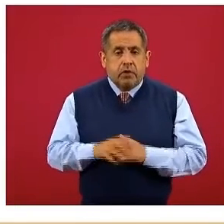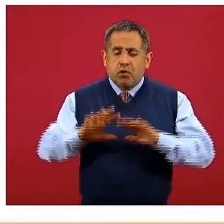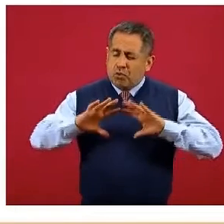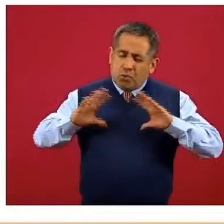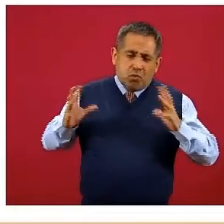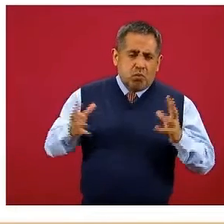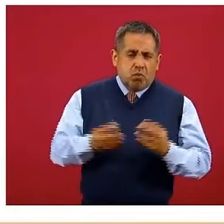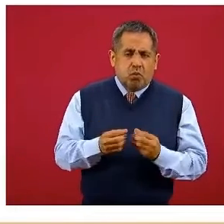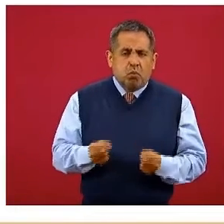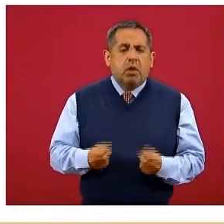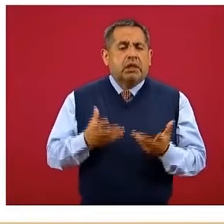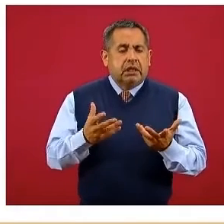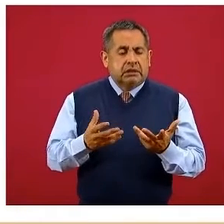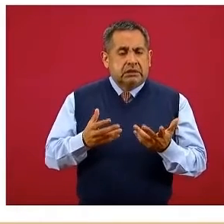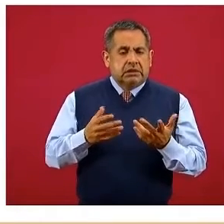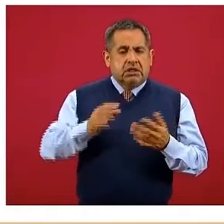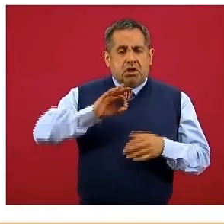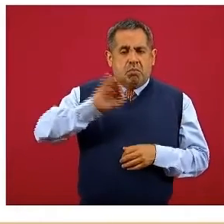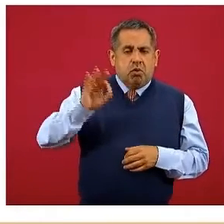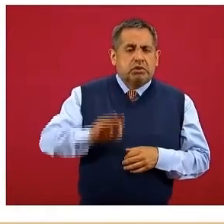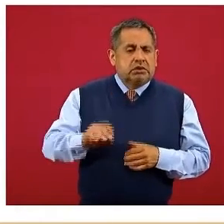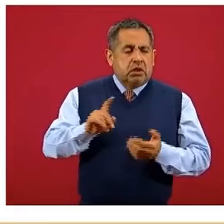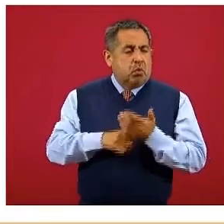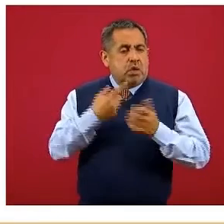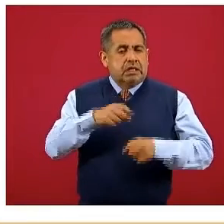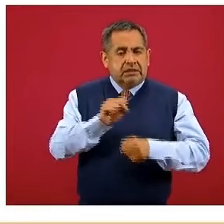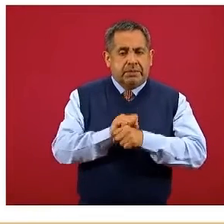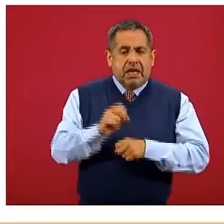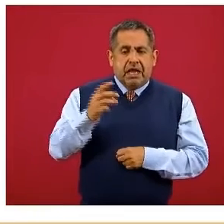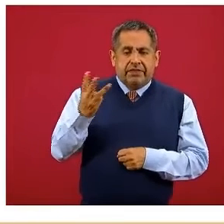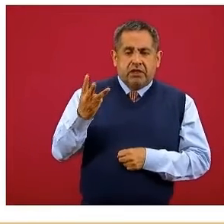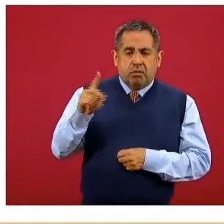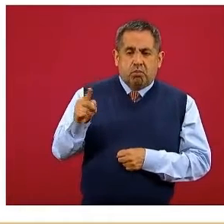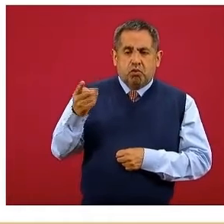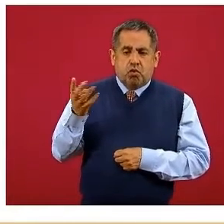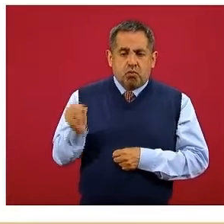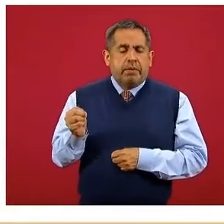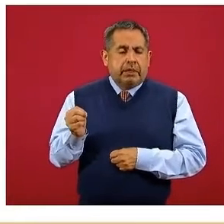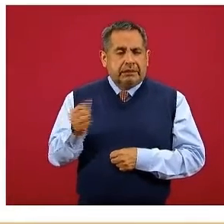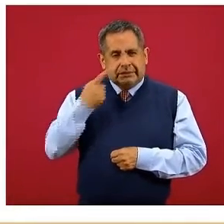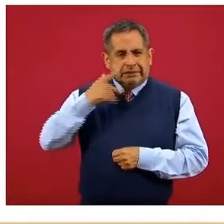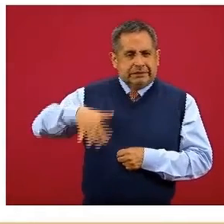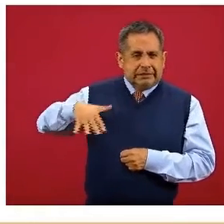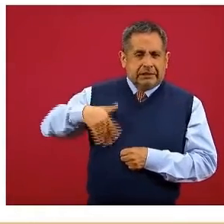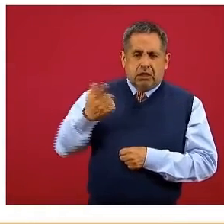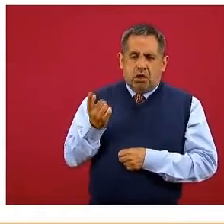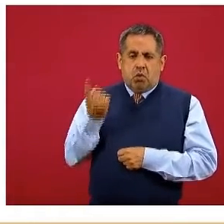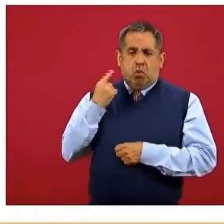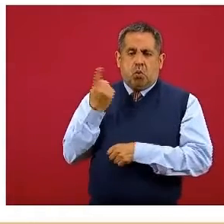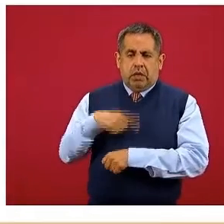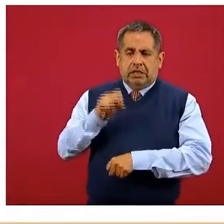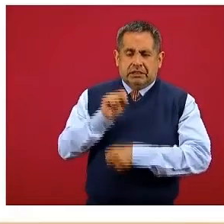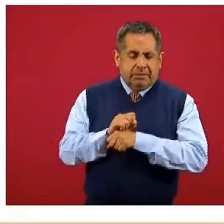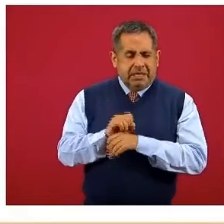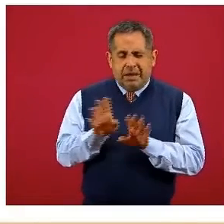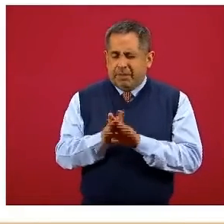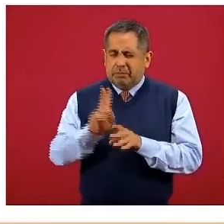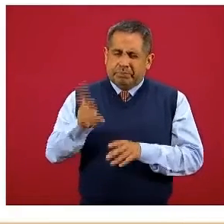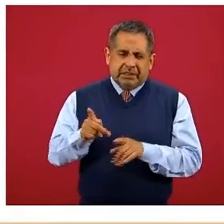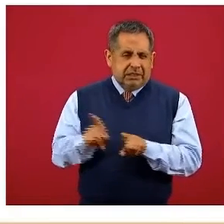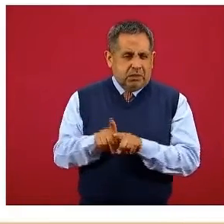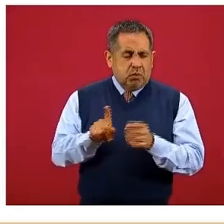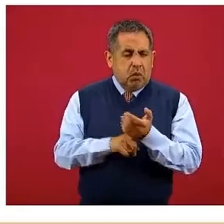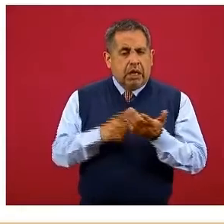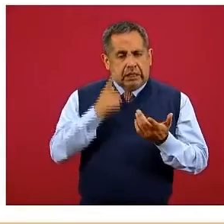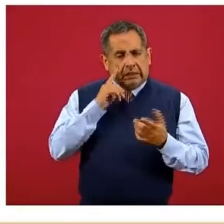acumulados, ese porcentaje de cambio semanal fue de 3.9%, ya veíamos la semana pasada un valor similar y